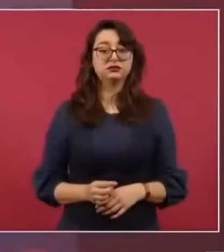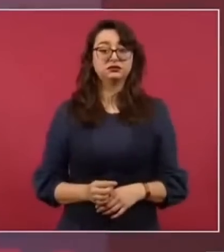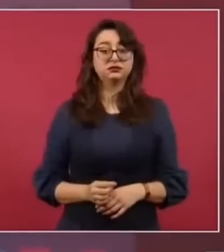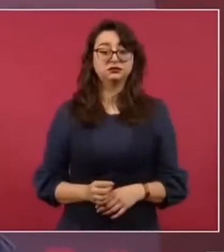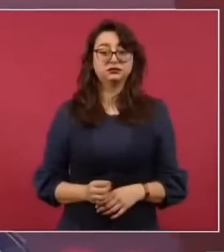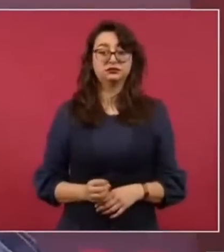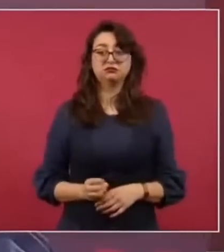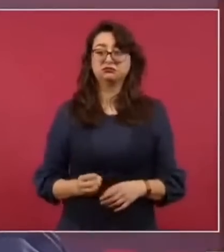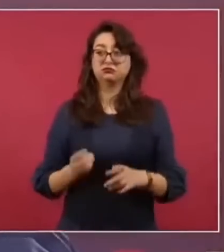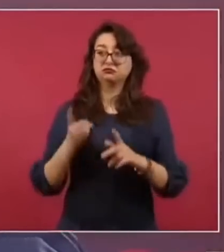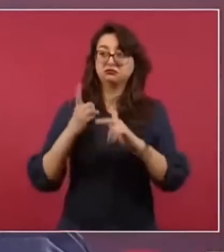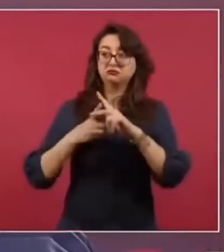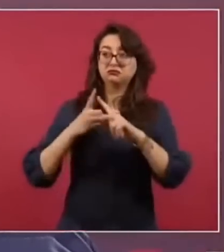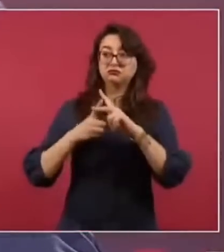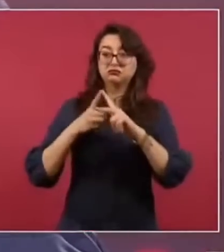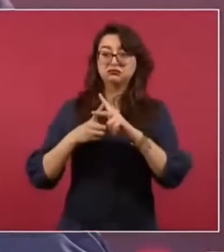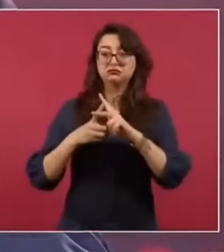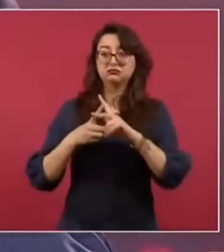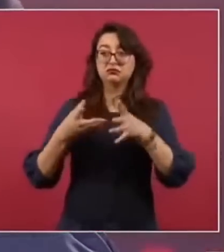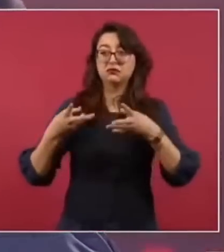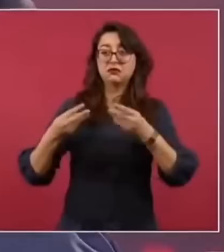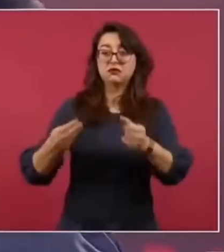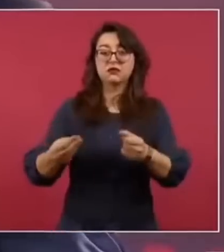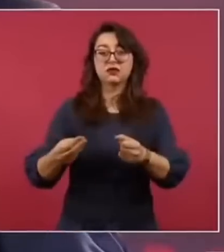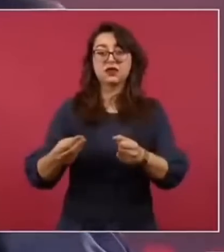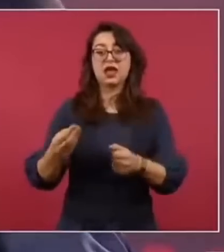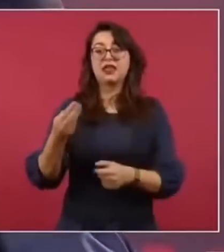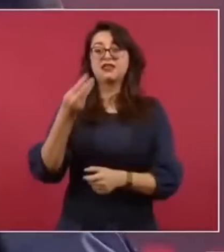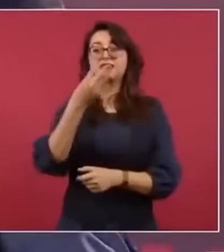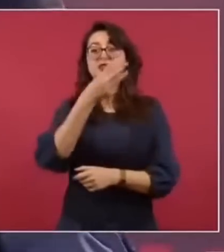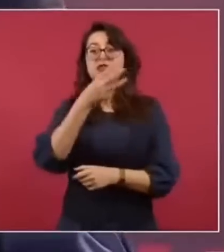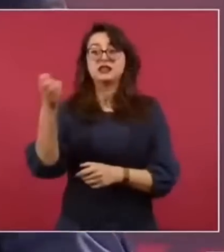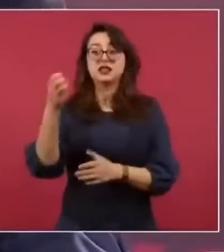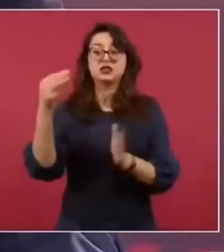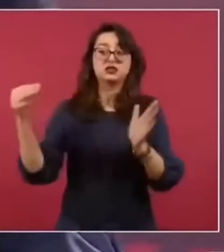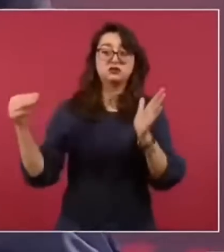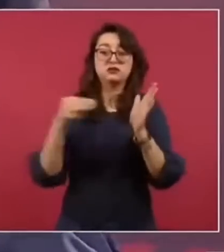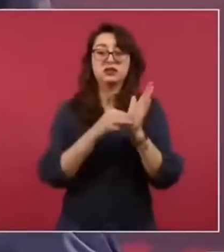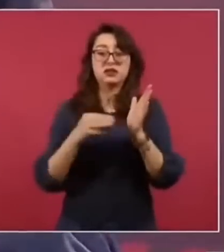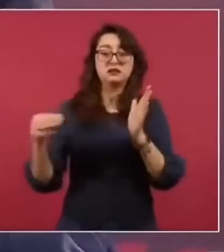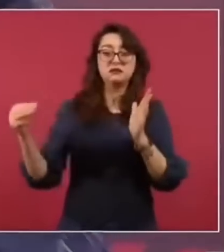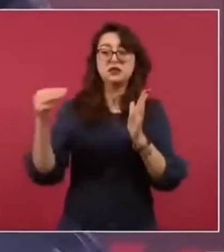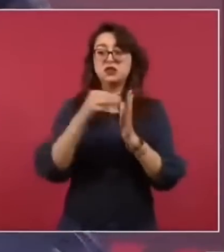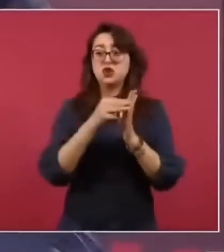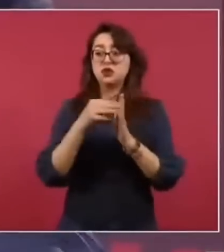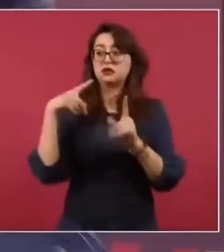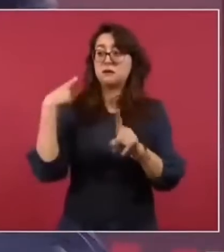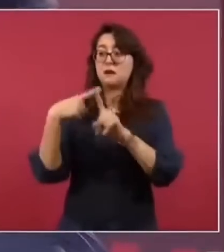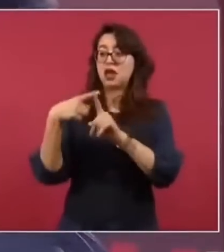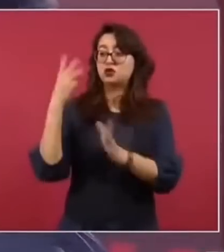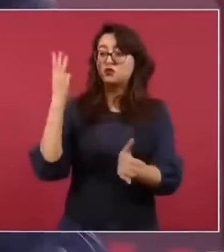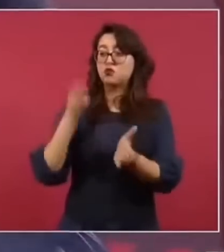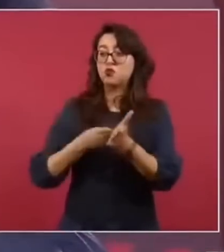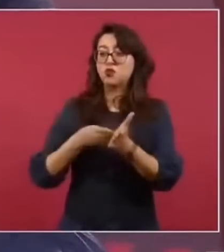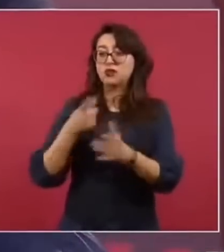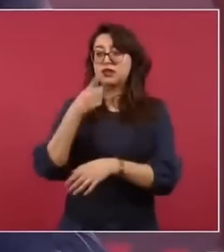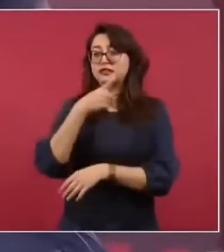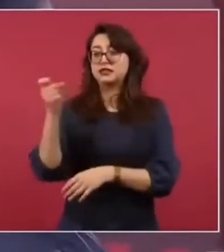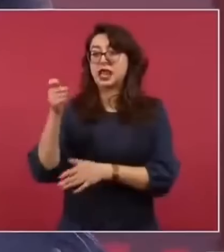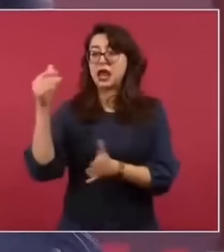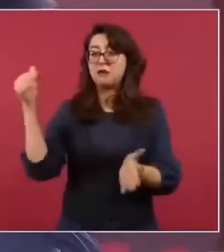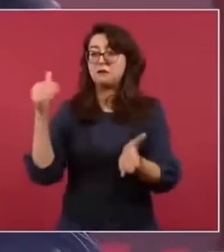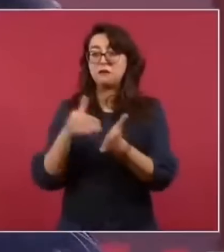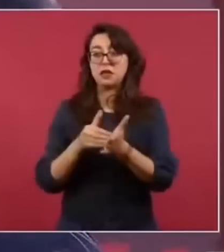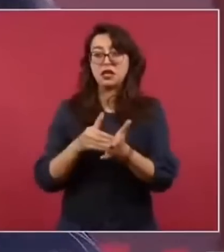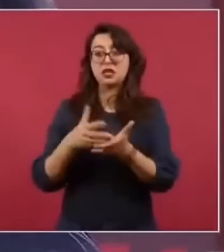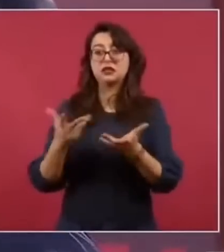estimado en 300,000 millones. Pagamos la indemnización 100,000. ¿Cuánto costó